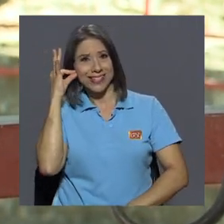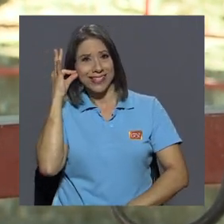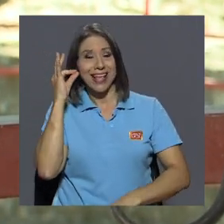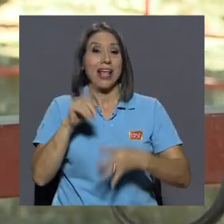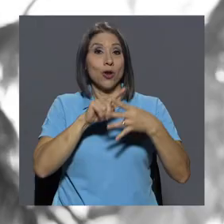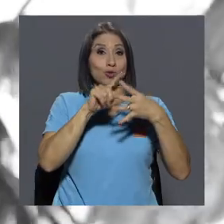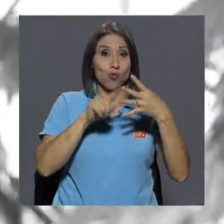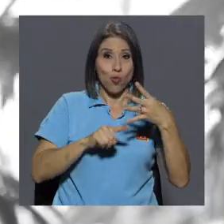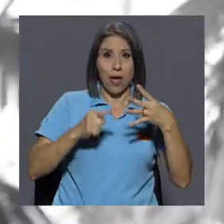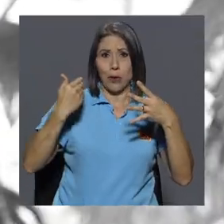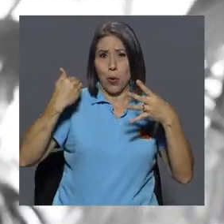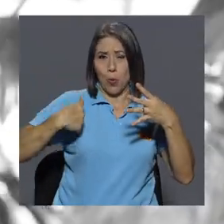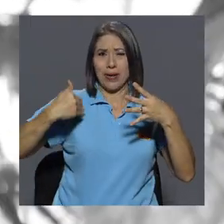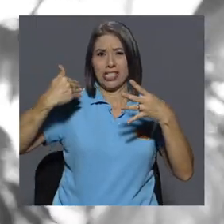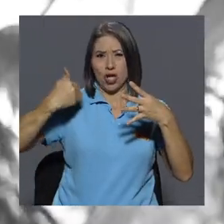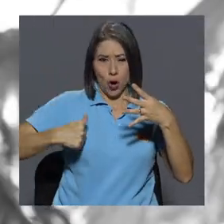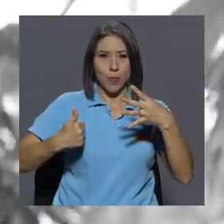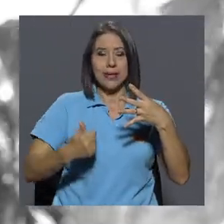¿verdad? Y